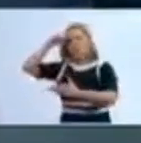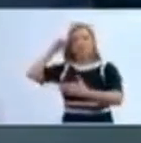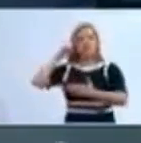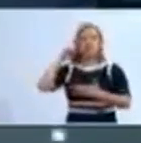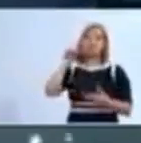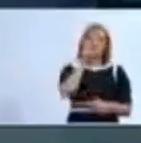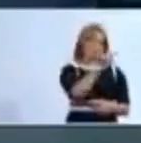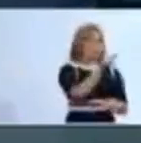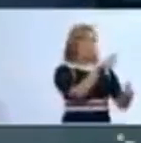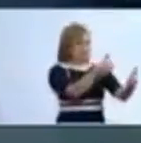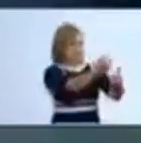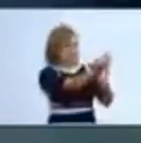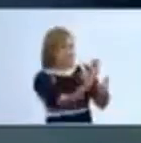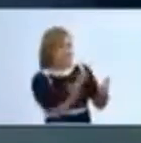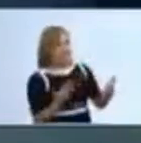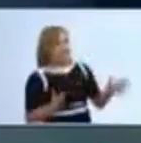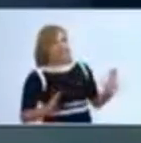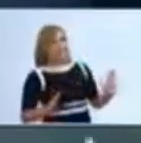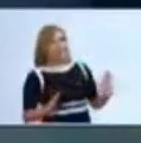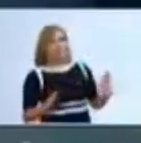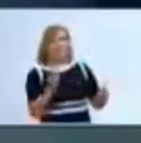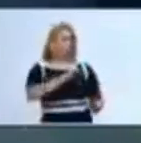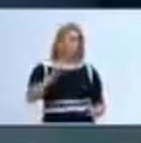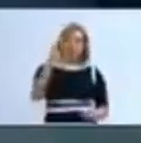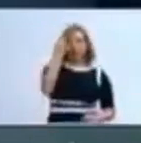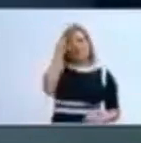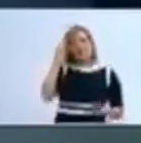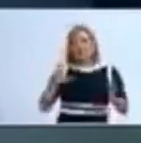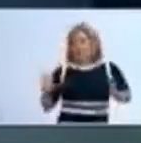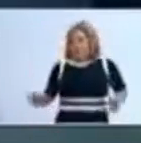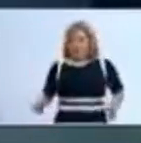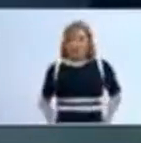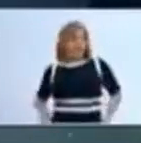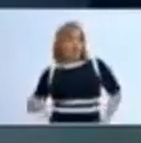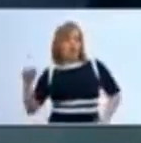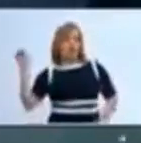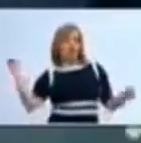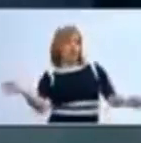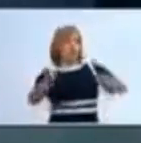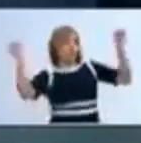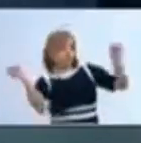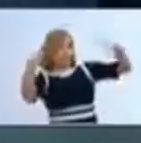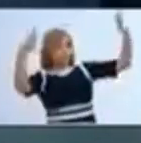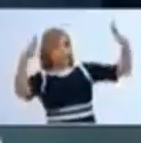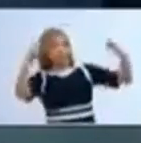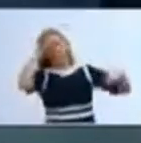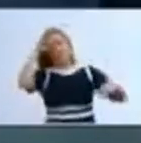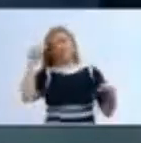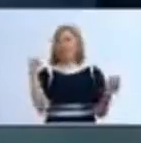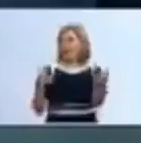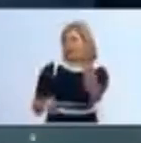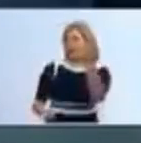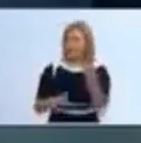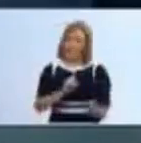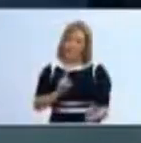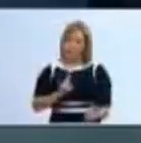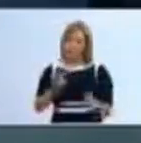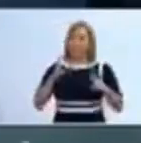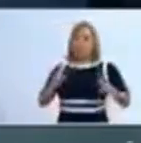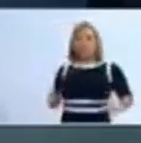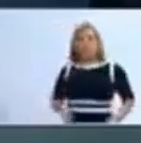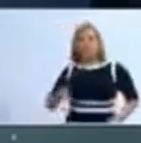ante un cobro legítimo lo que hace es bloquear a esta mujer que con tanto esfuerzo